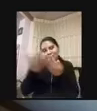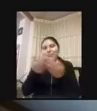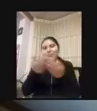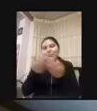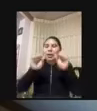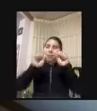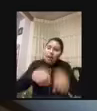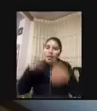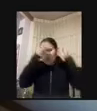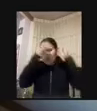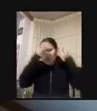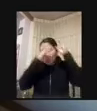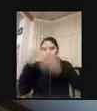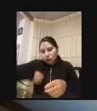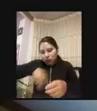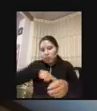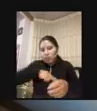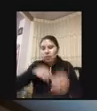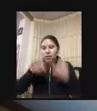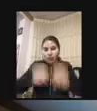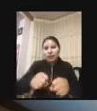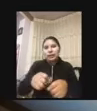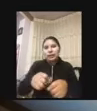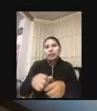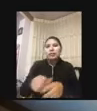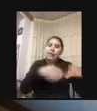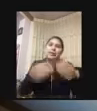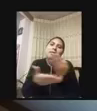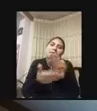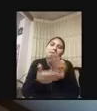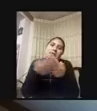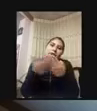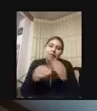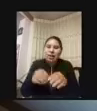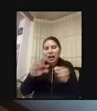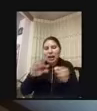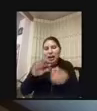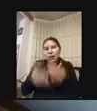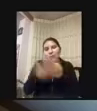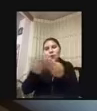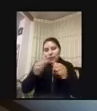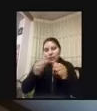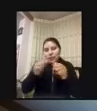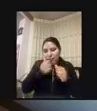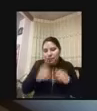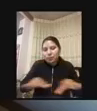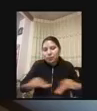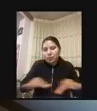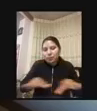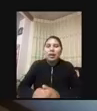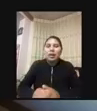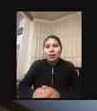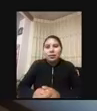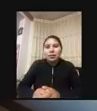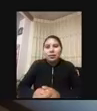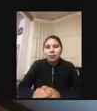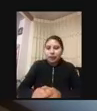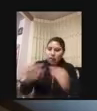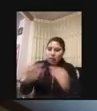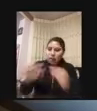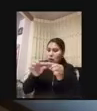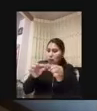está realizando un bolso, ¿no? Con ese punto. Y también está haciendo el bordado con cinta, ¿no? Algo, eso, hay que